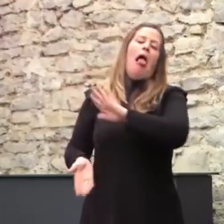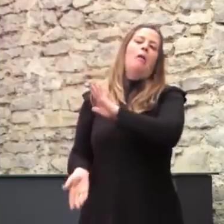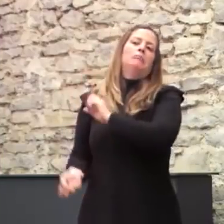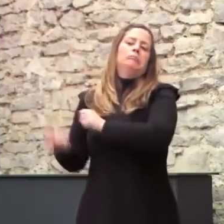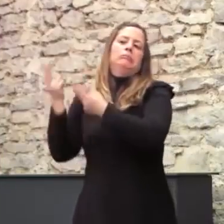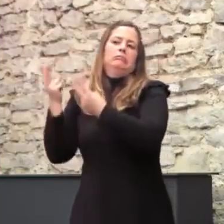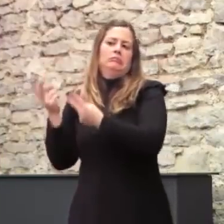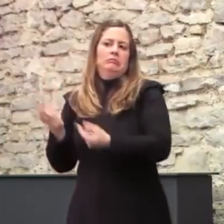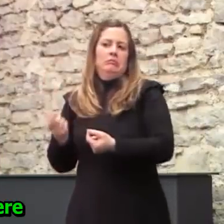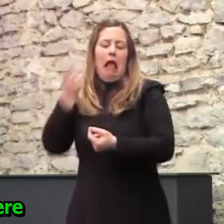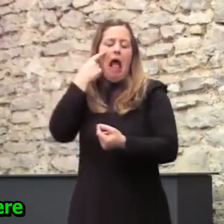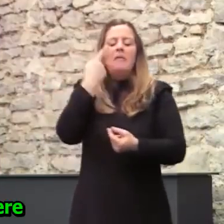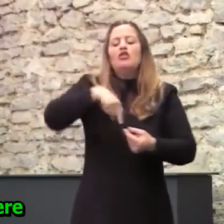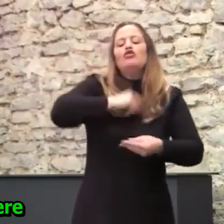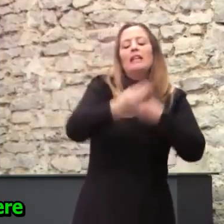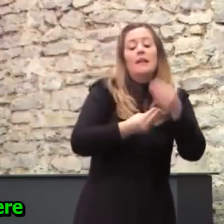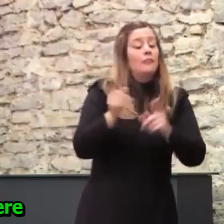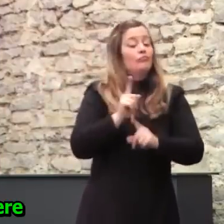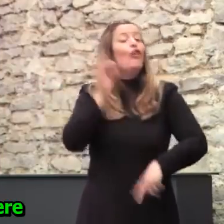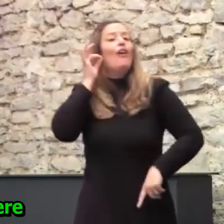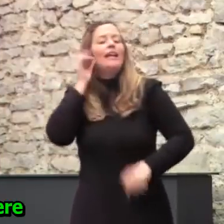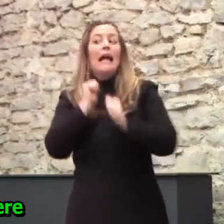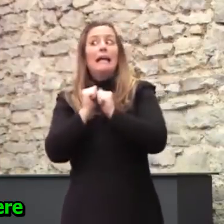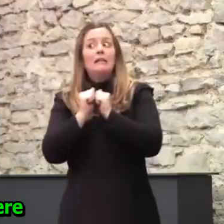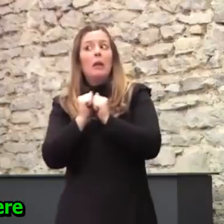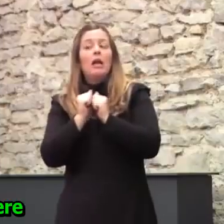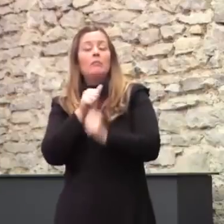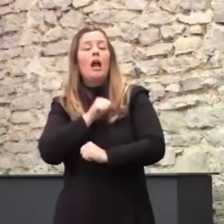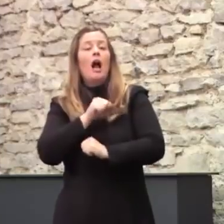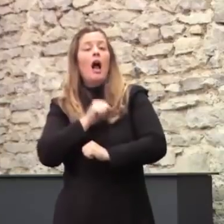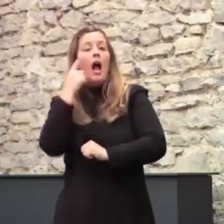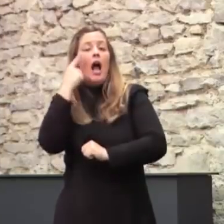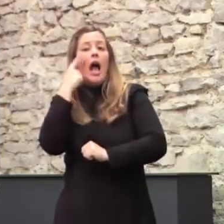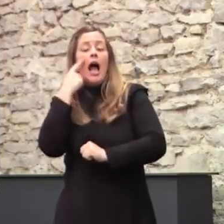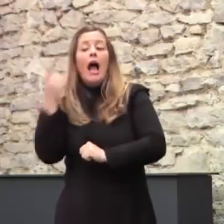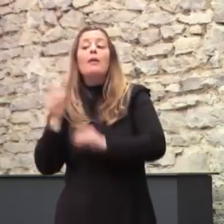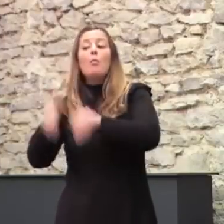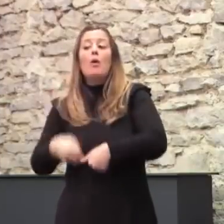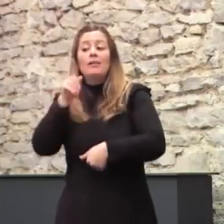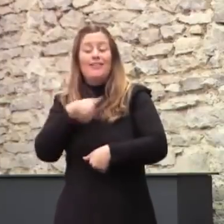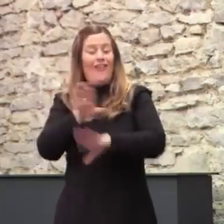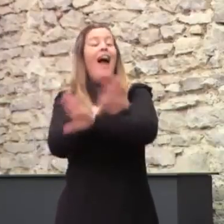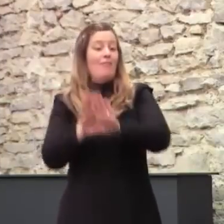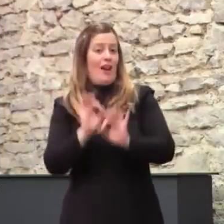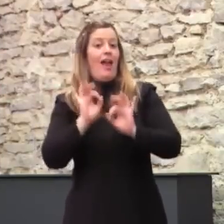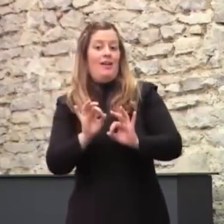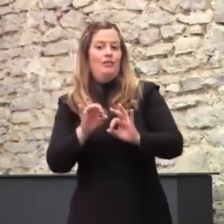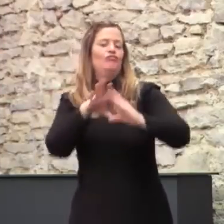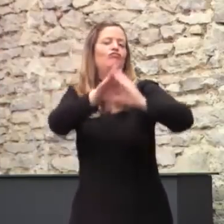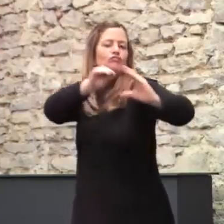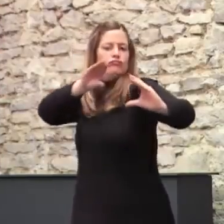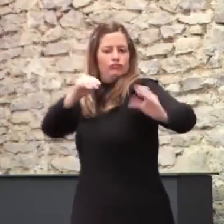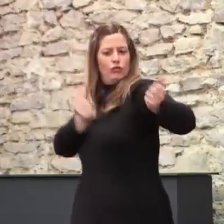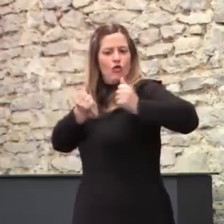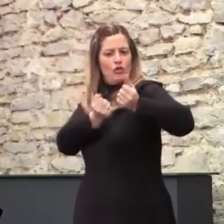como Cenicienta, se queda esperando, ¿no? Y entonces, la imagen, no sé si os acordáis, de Richard Gere llevando una limusina blanca en medio de un caballo blanco,